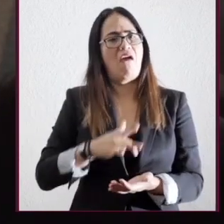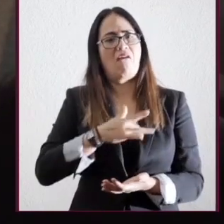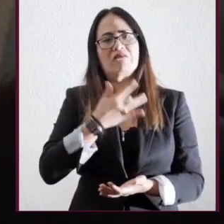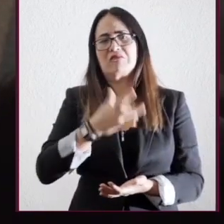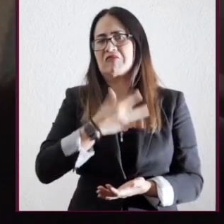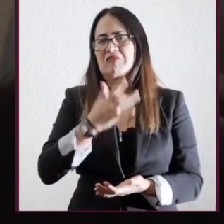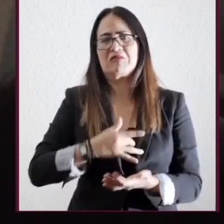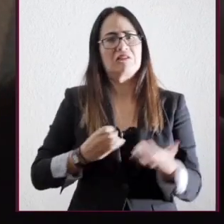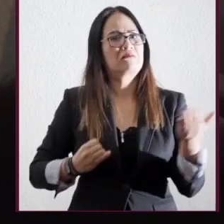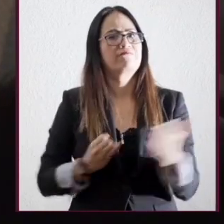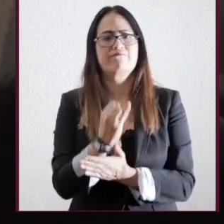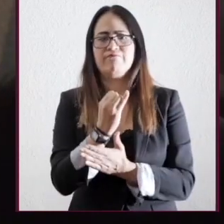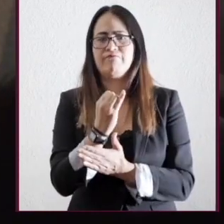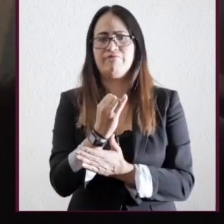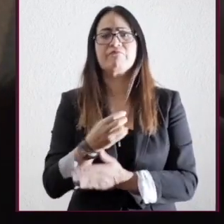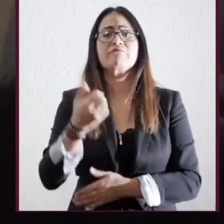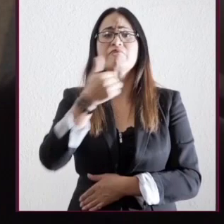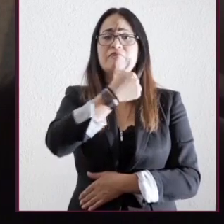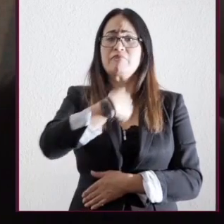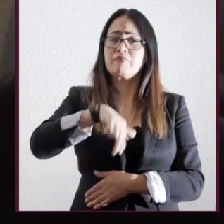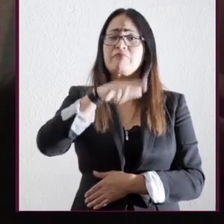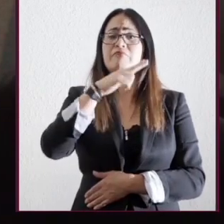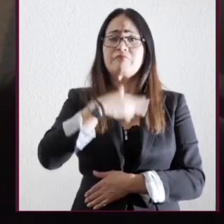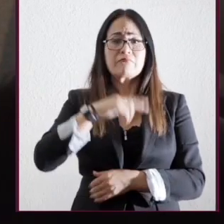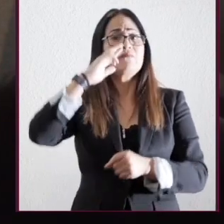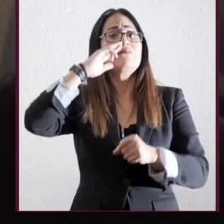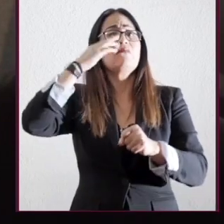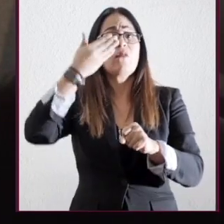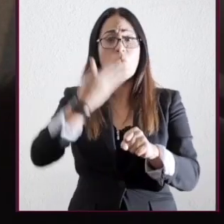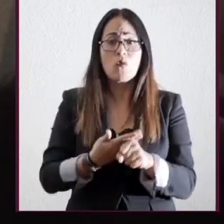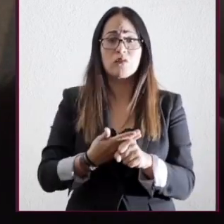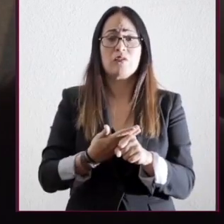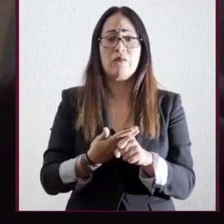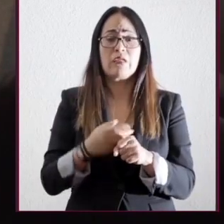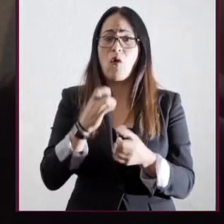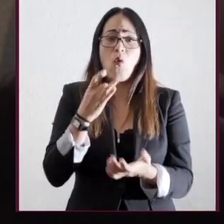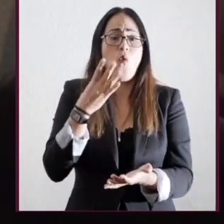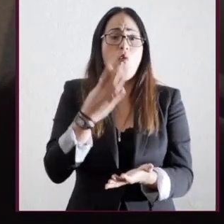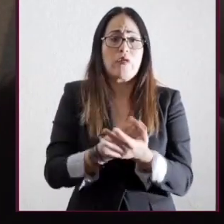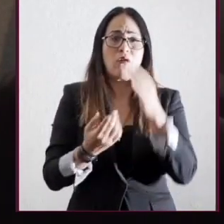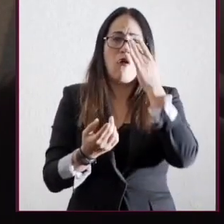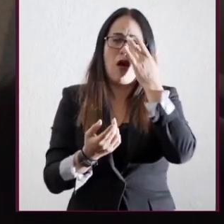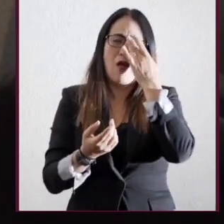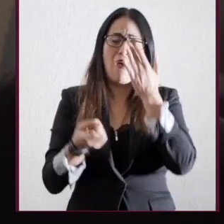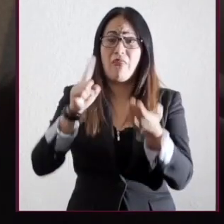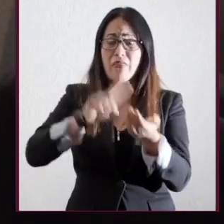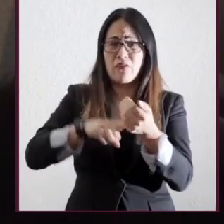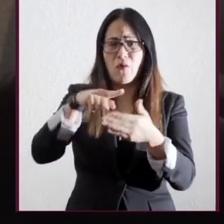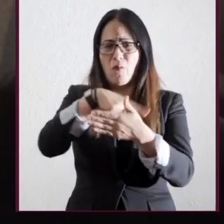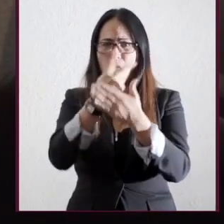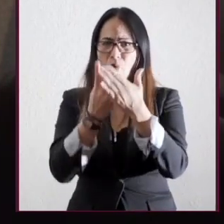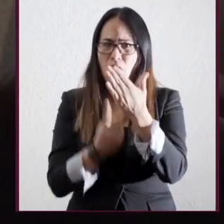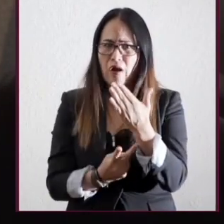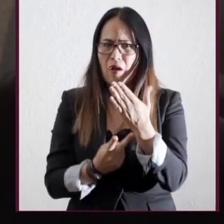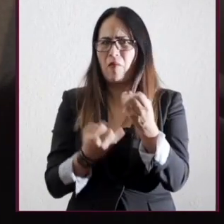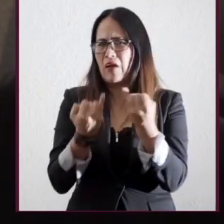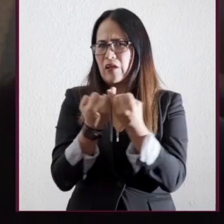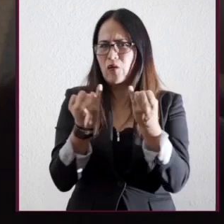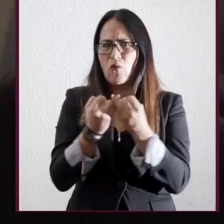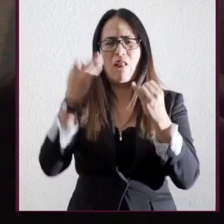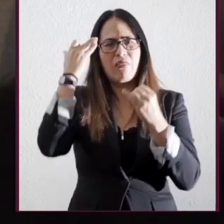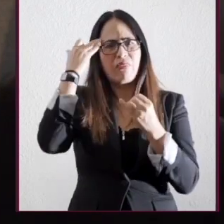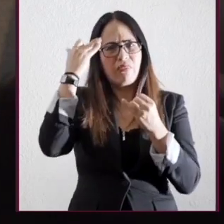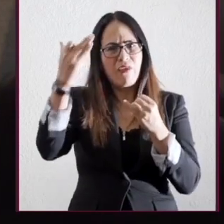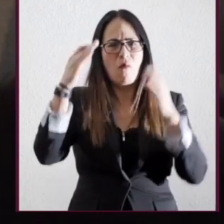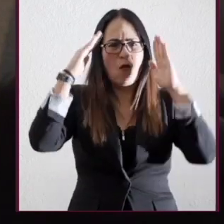quienes tenemos que tener responsabilidad no solamente en la calidad de contenidos, sino en el tiempo que dedicamos a verlos.